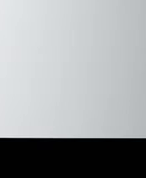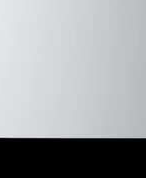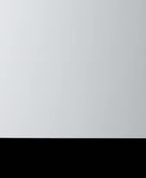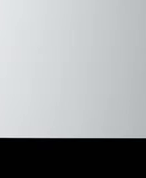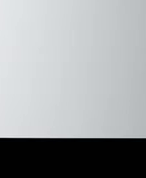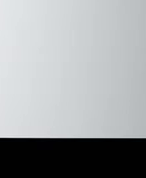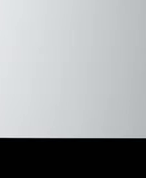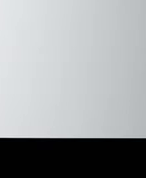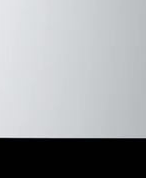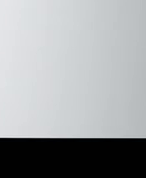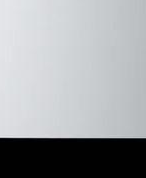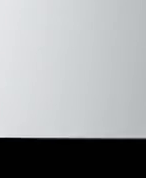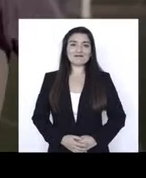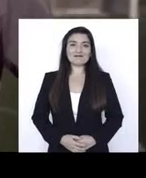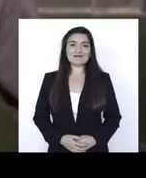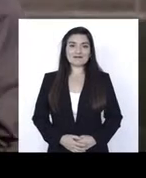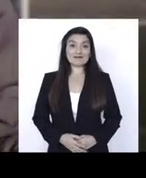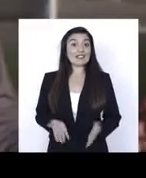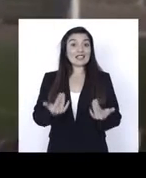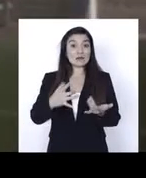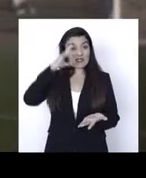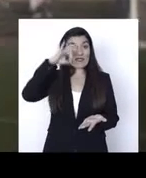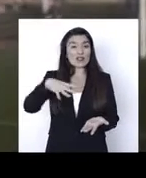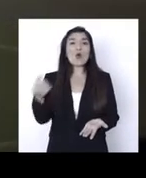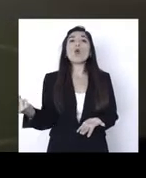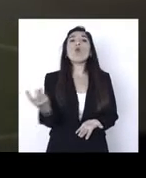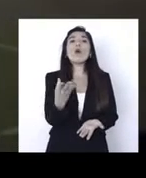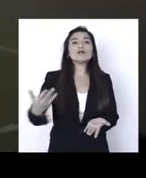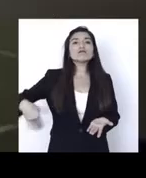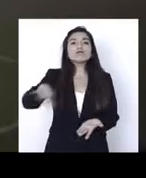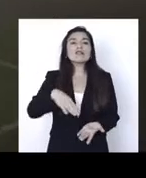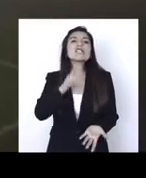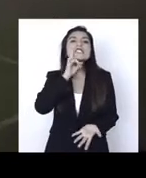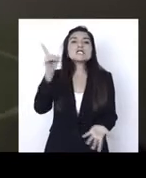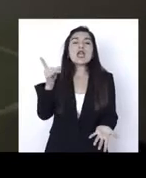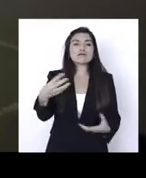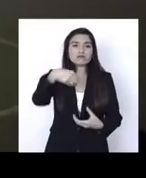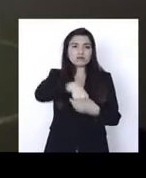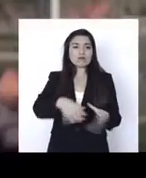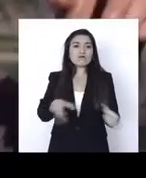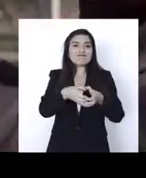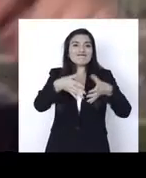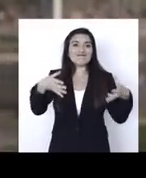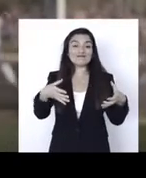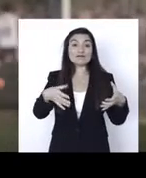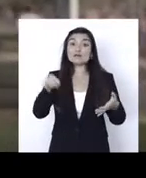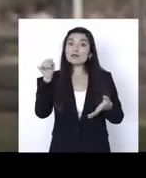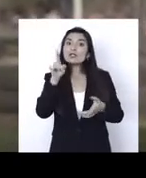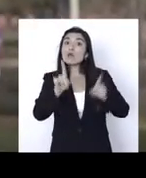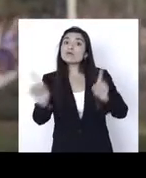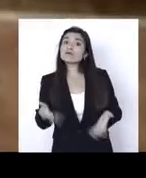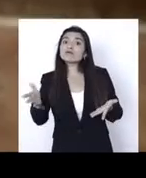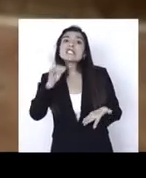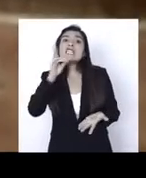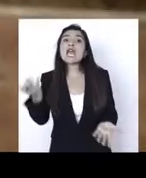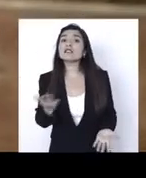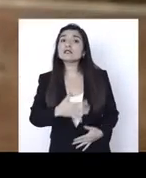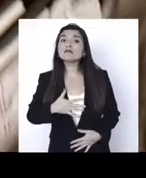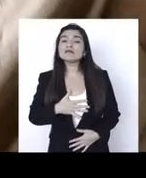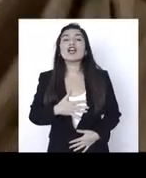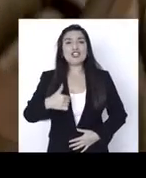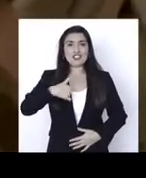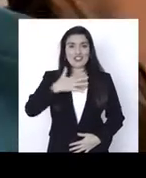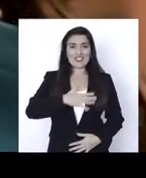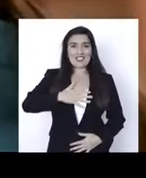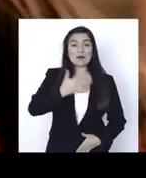Disfruta sus cuatro aromas. Necesitamos saber cuántos somos y quiénes van a ser parte de este gran equipo. Por este lado, ¿quiénes se animan? Yo